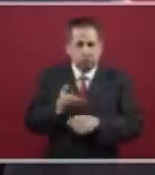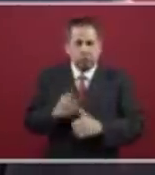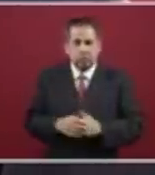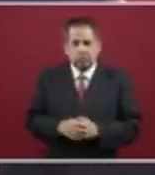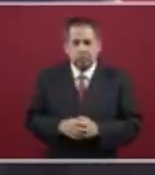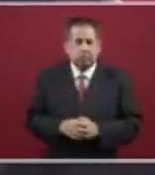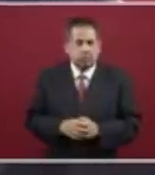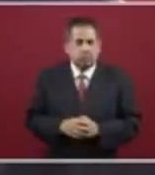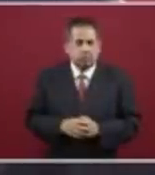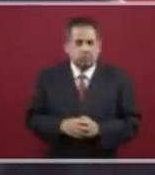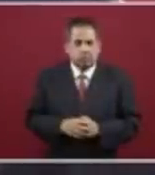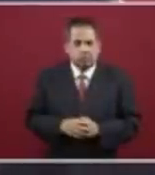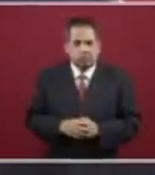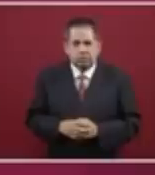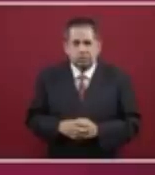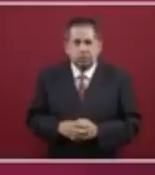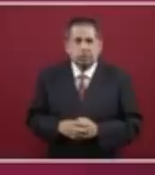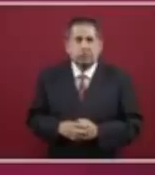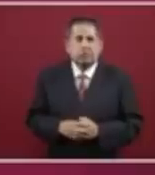es